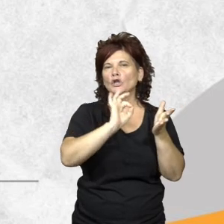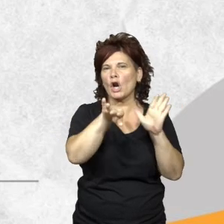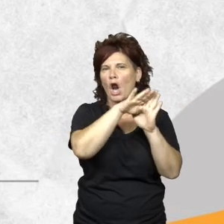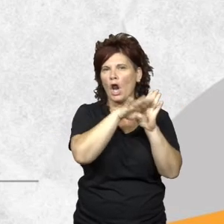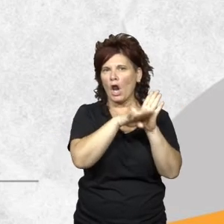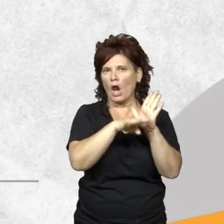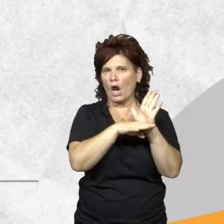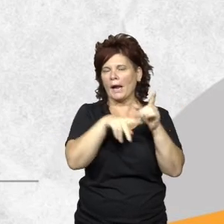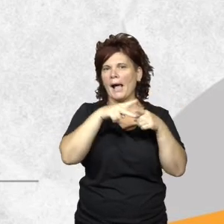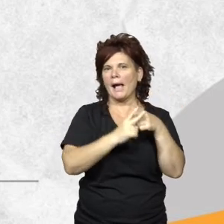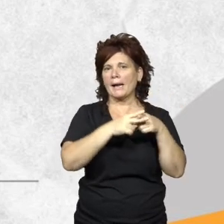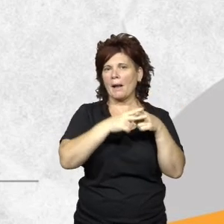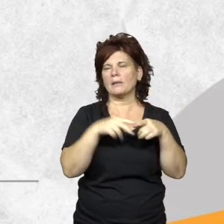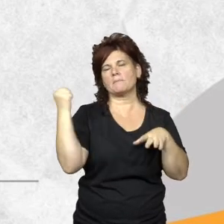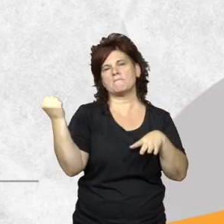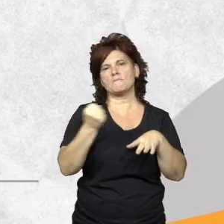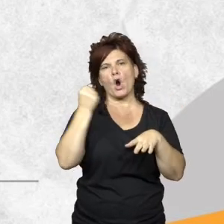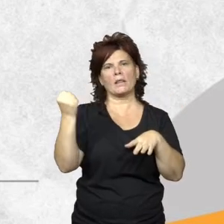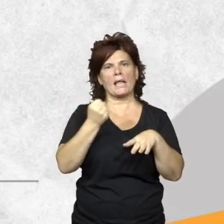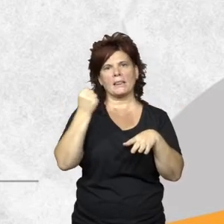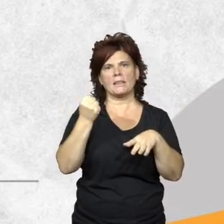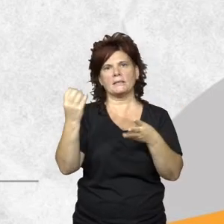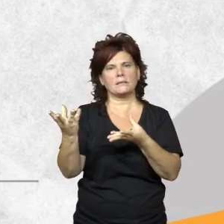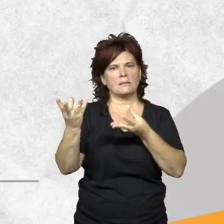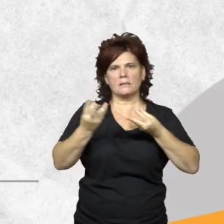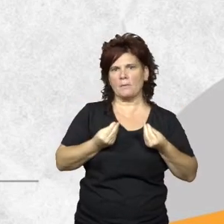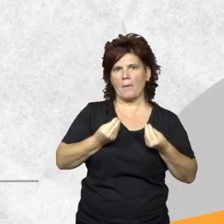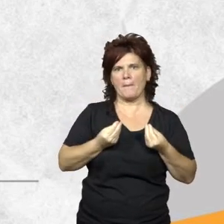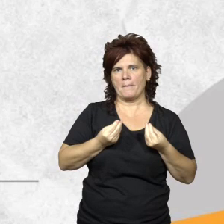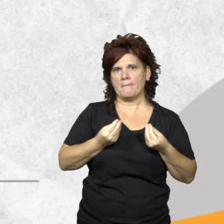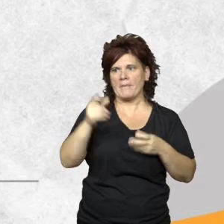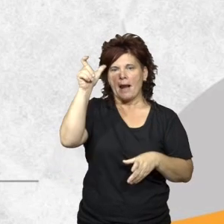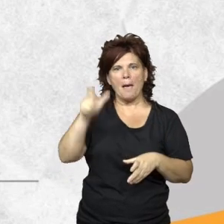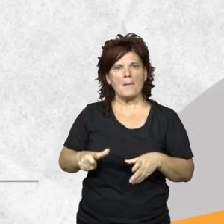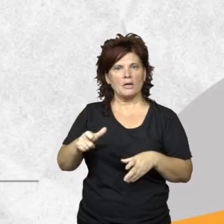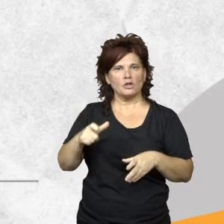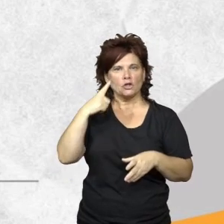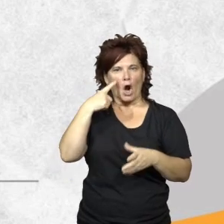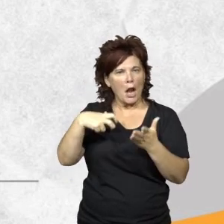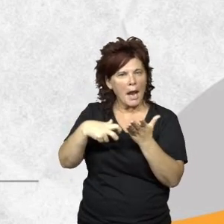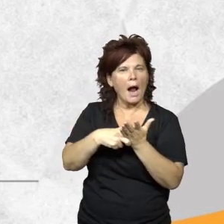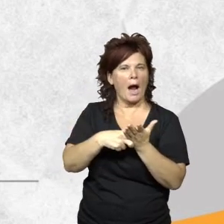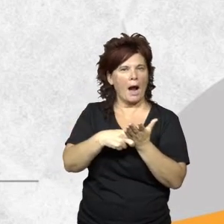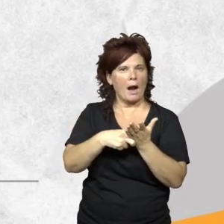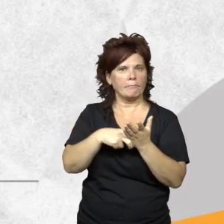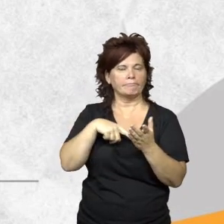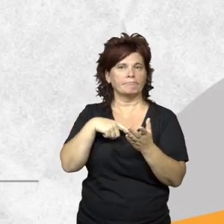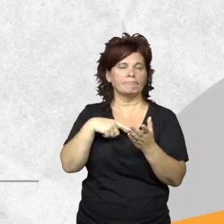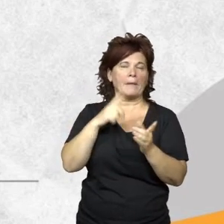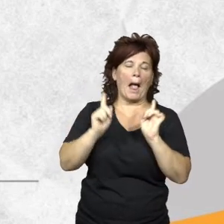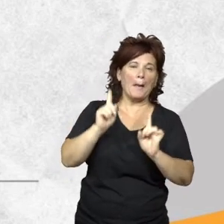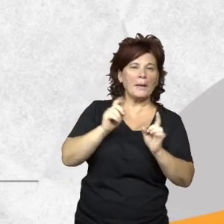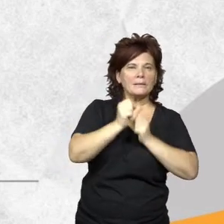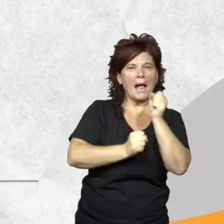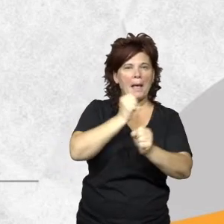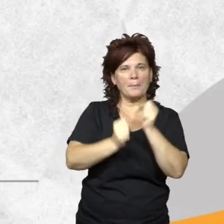herramienta importantísima de apoyo para el auditor, ¿no? Entonces uno, como las empresas a veces